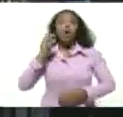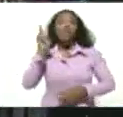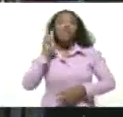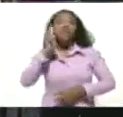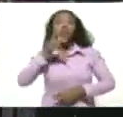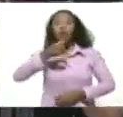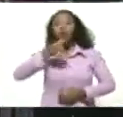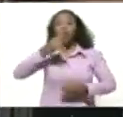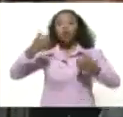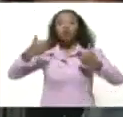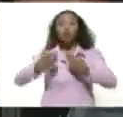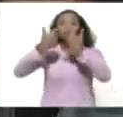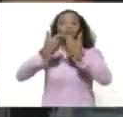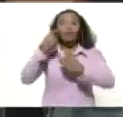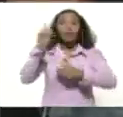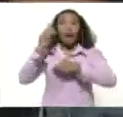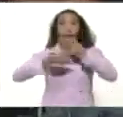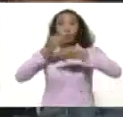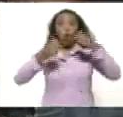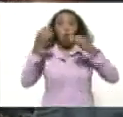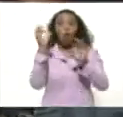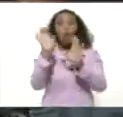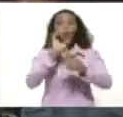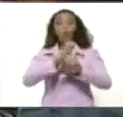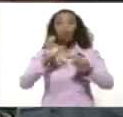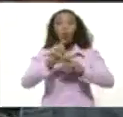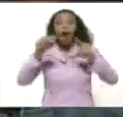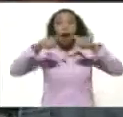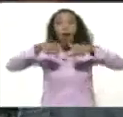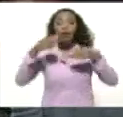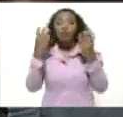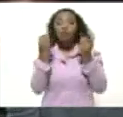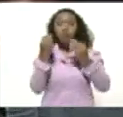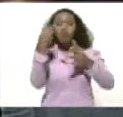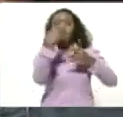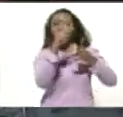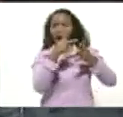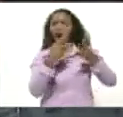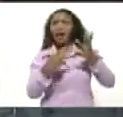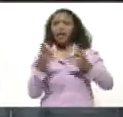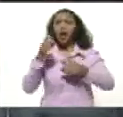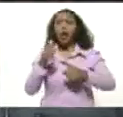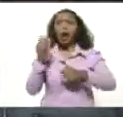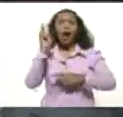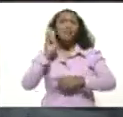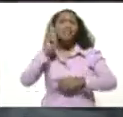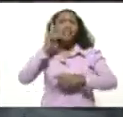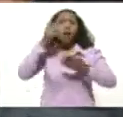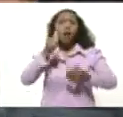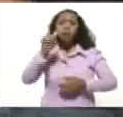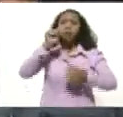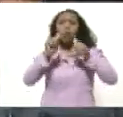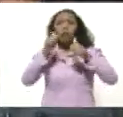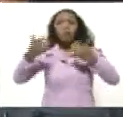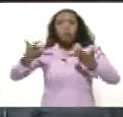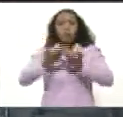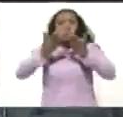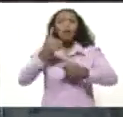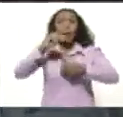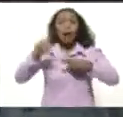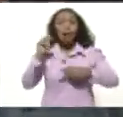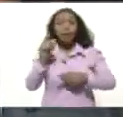artesanal, presidente, hecho aquí, de muchos artesanos. Tenemos varios vinos, que también tenemos el ponche crema, que también lo hacen